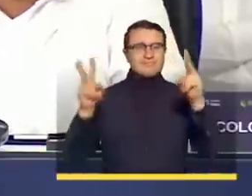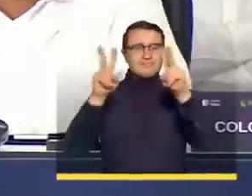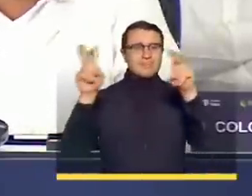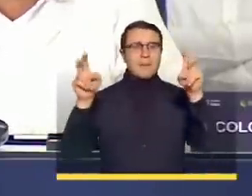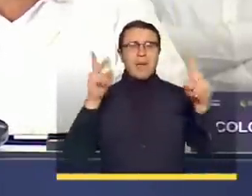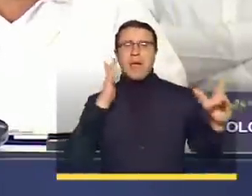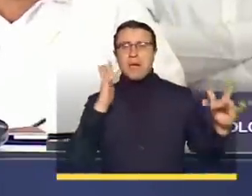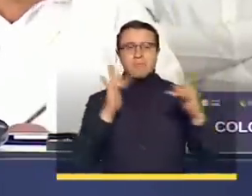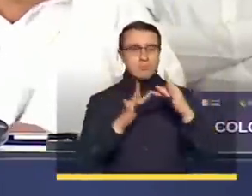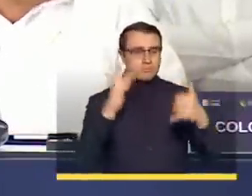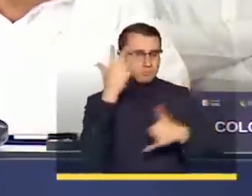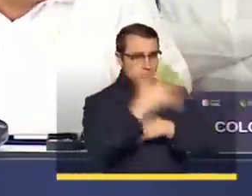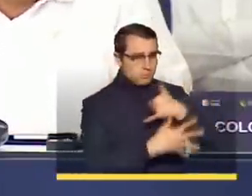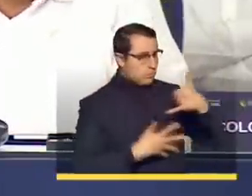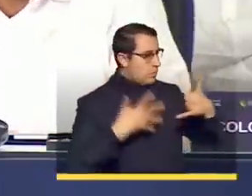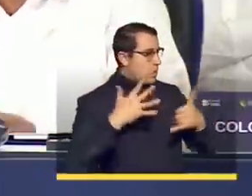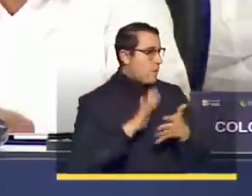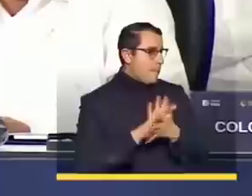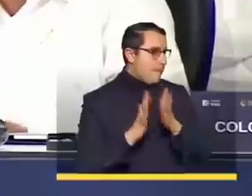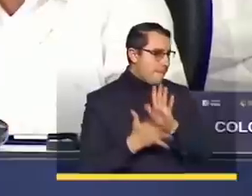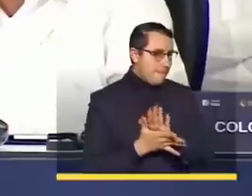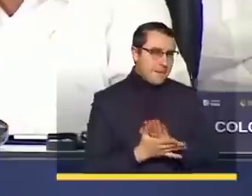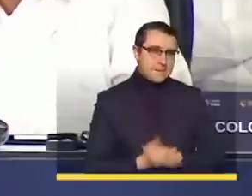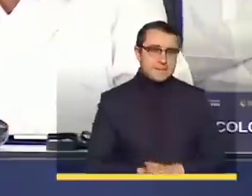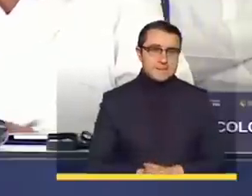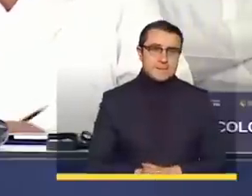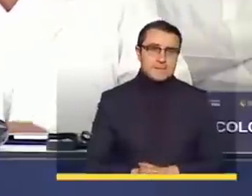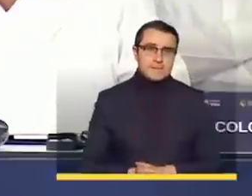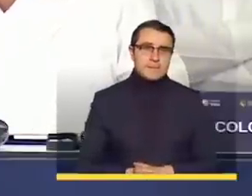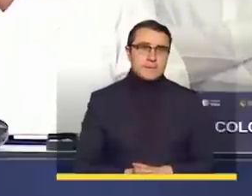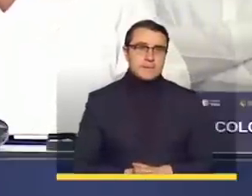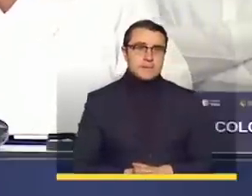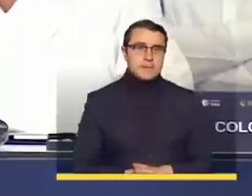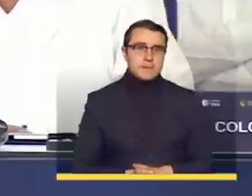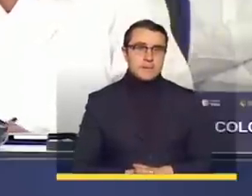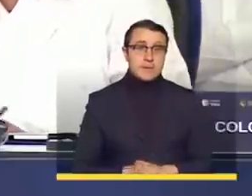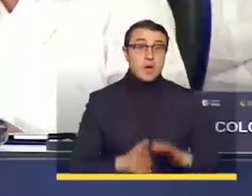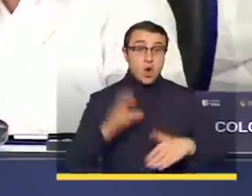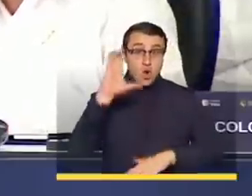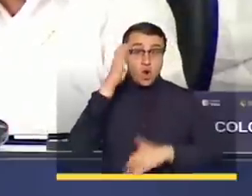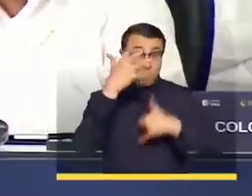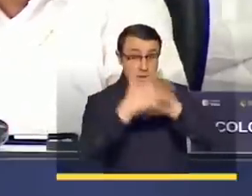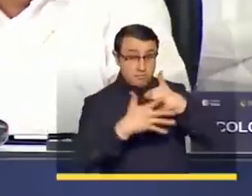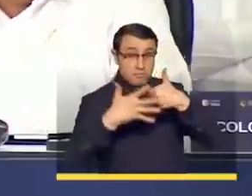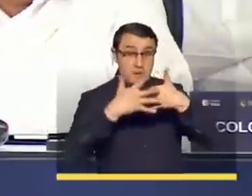paz de Colombia, que en el fondo es también la paz de América Latina